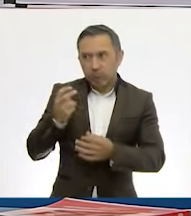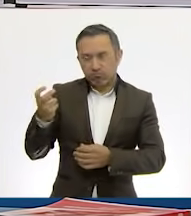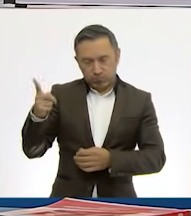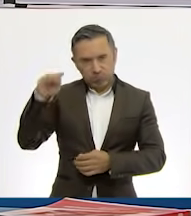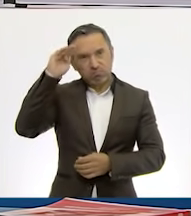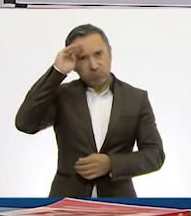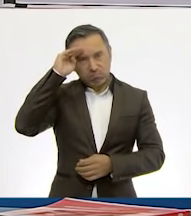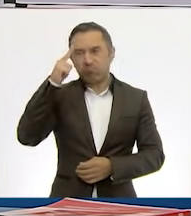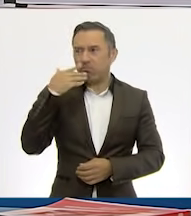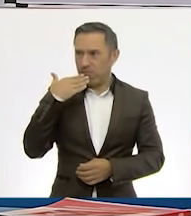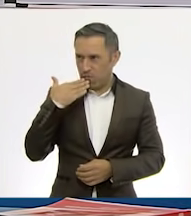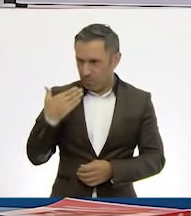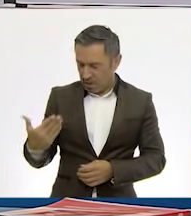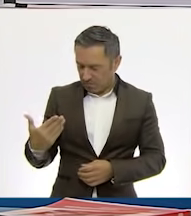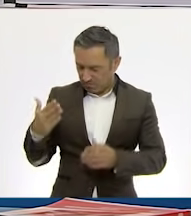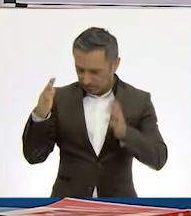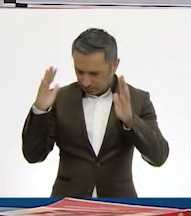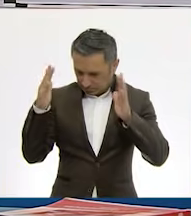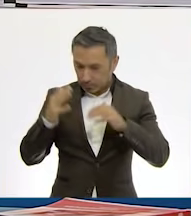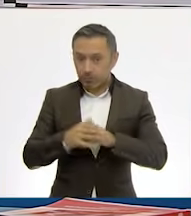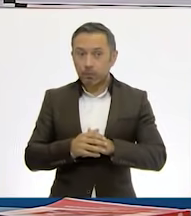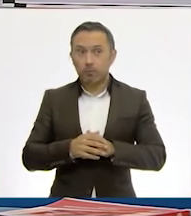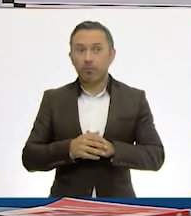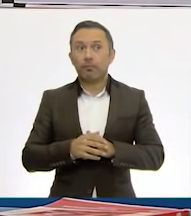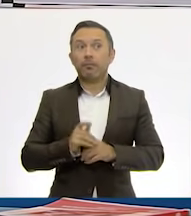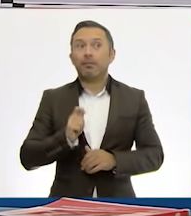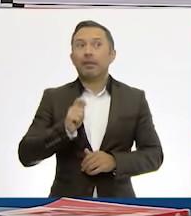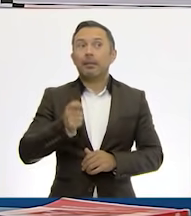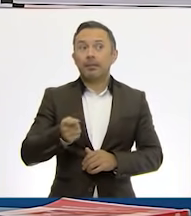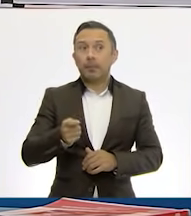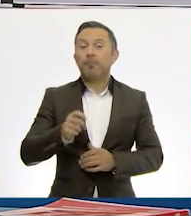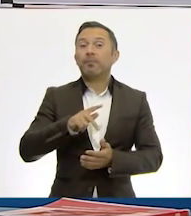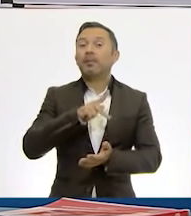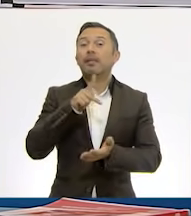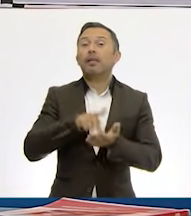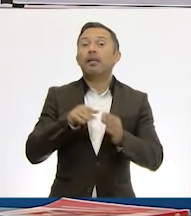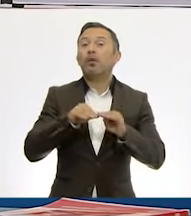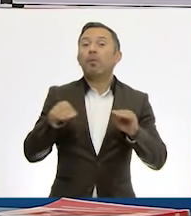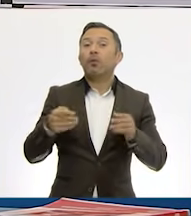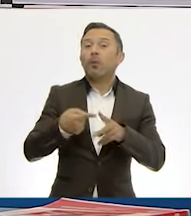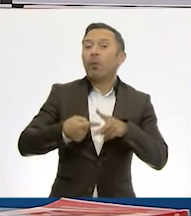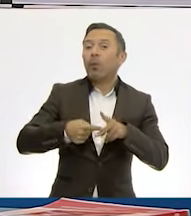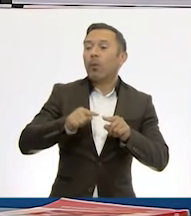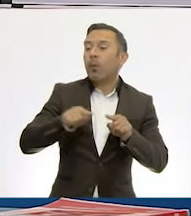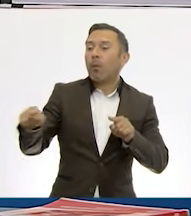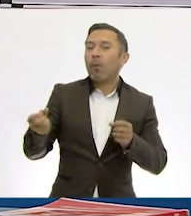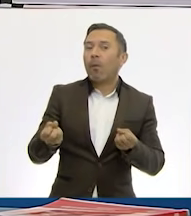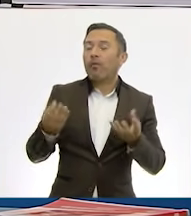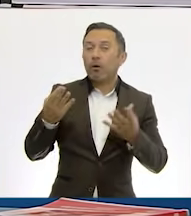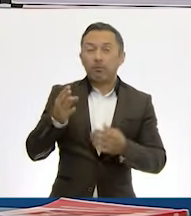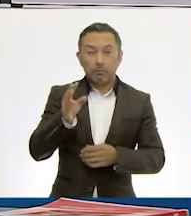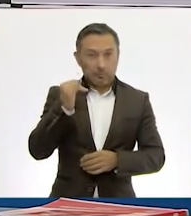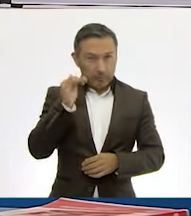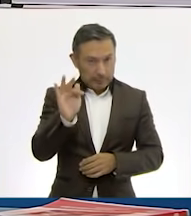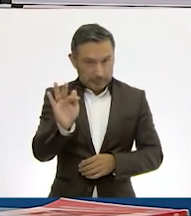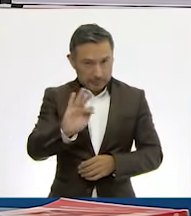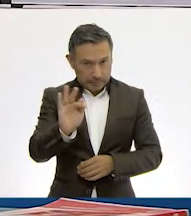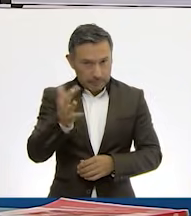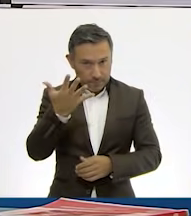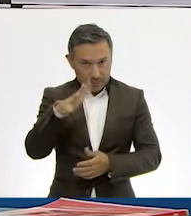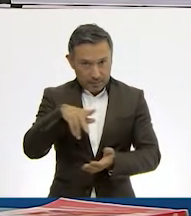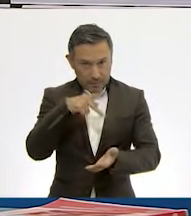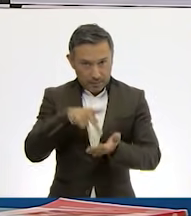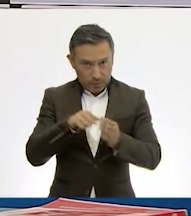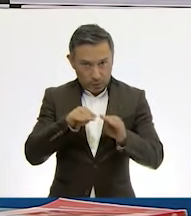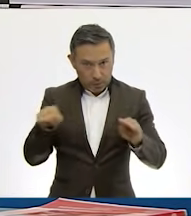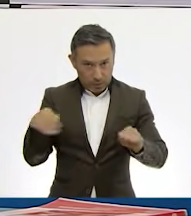agregaría también la cantidad que representa en kilómetros. Si son 10 kilómetros, y esa es la longitud de toda